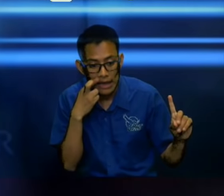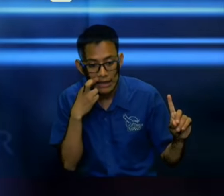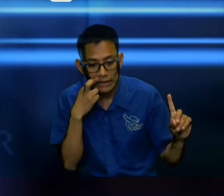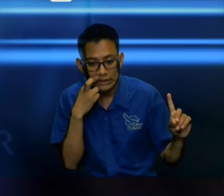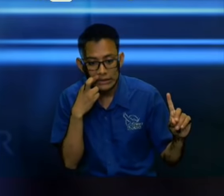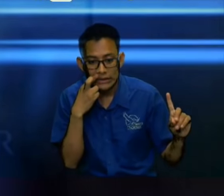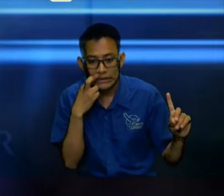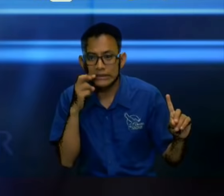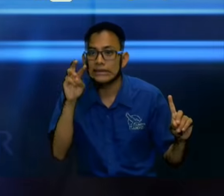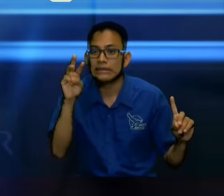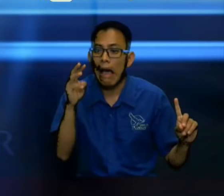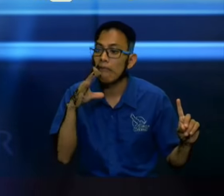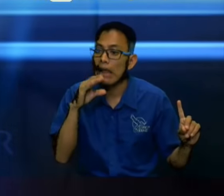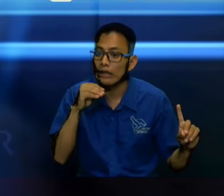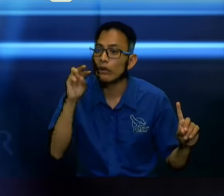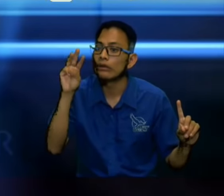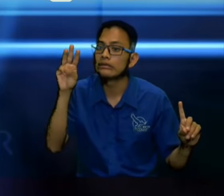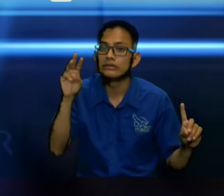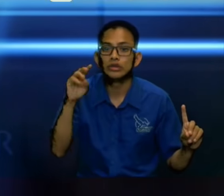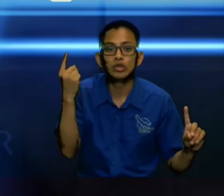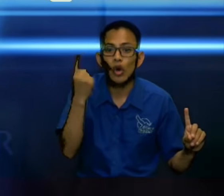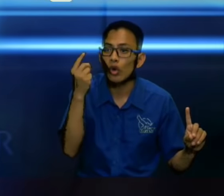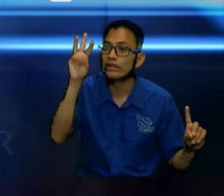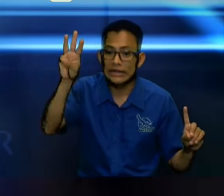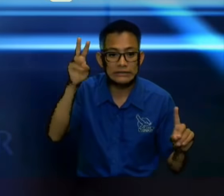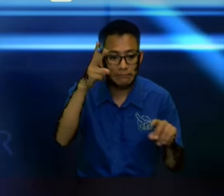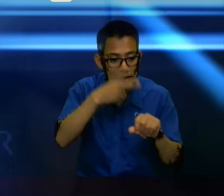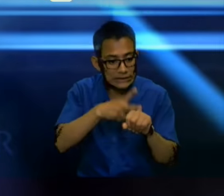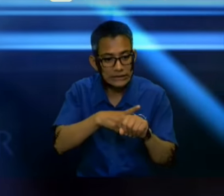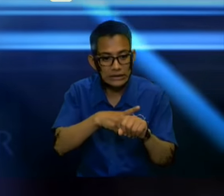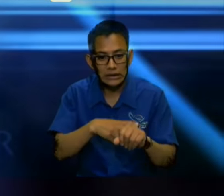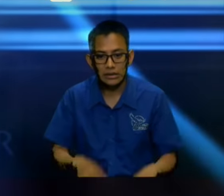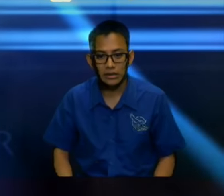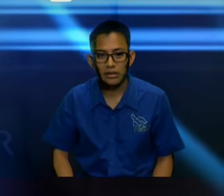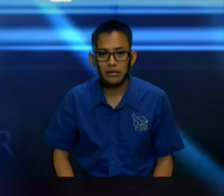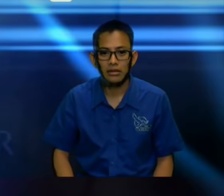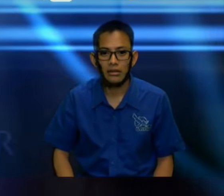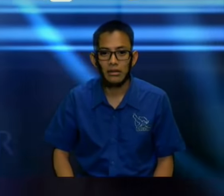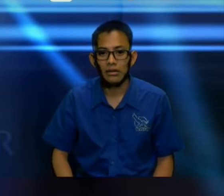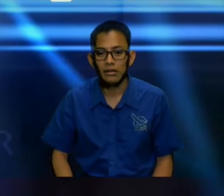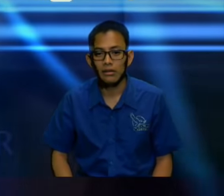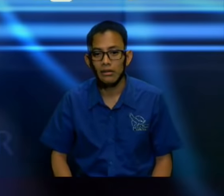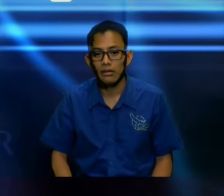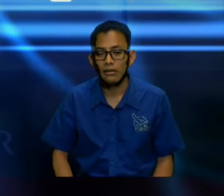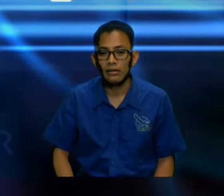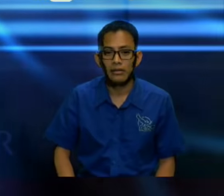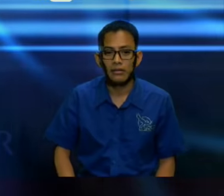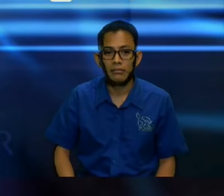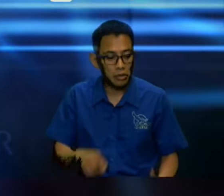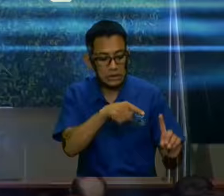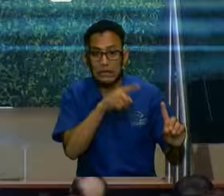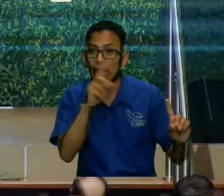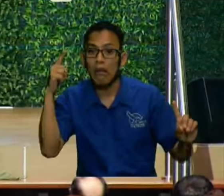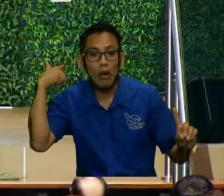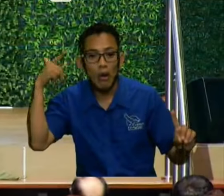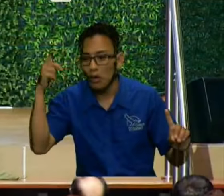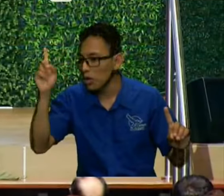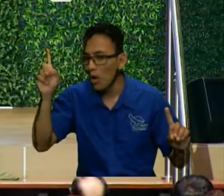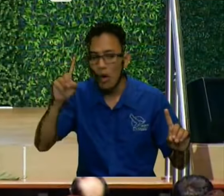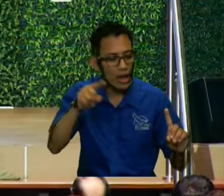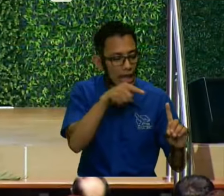hablando solo, estaba orando. Lo único que lo estaba haciendo en voz alta y no estaba arrodillado. Es que la gente tiene ya